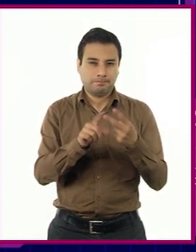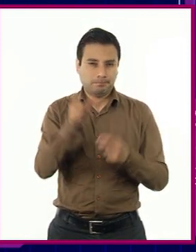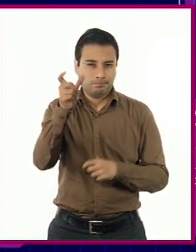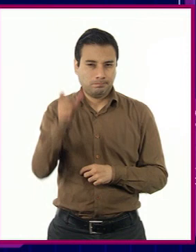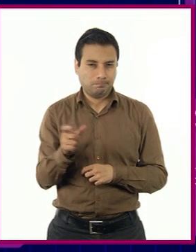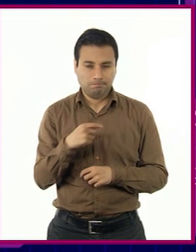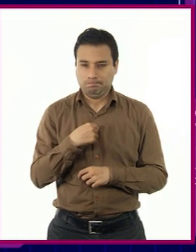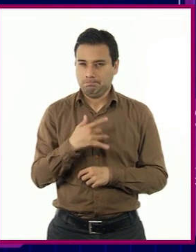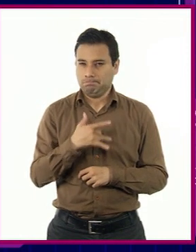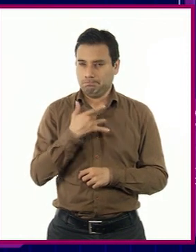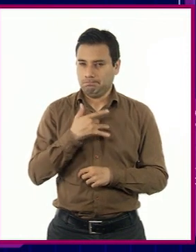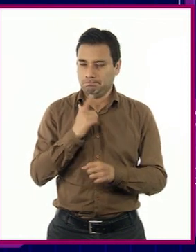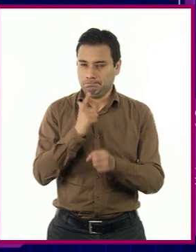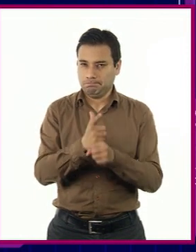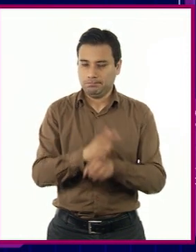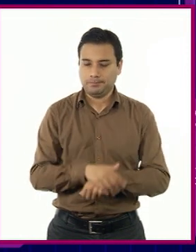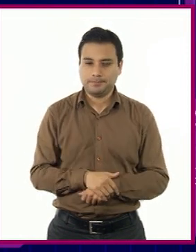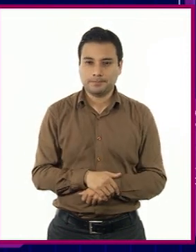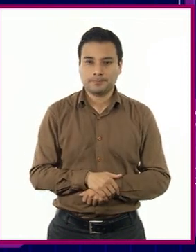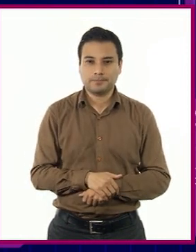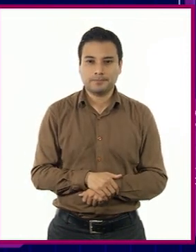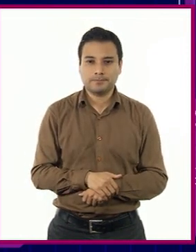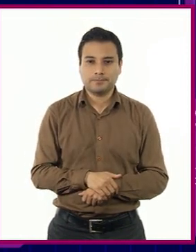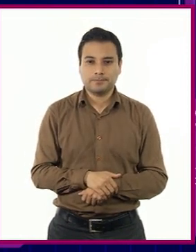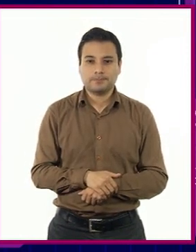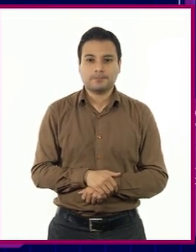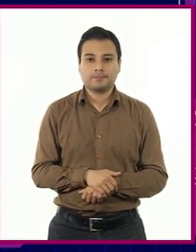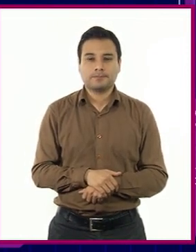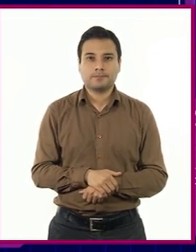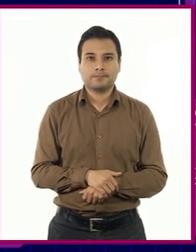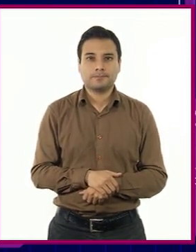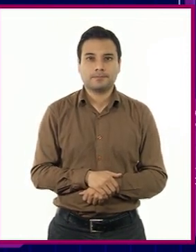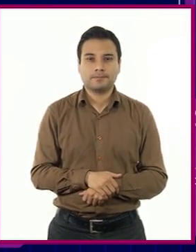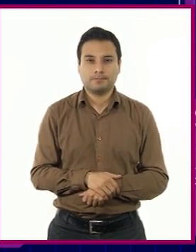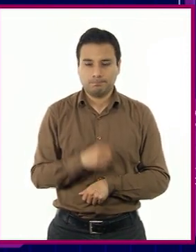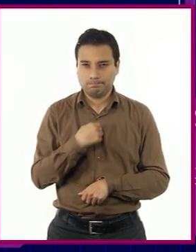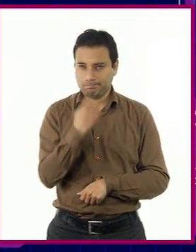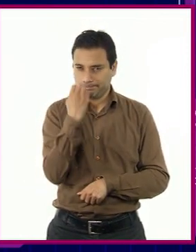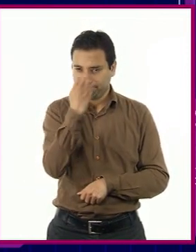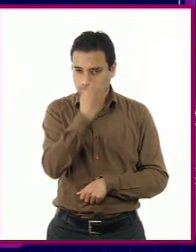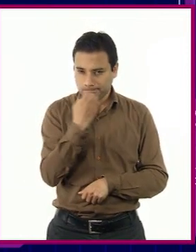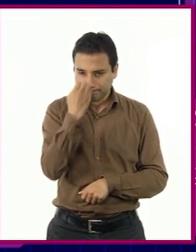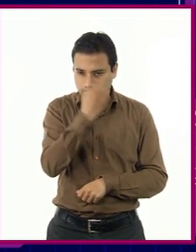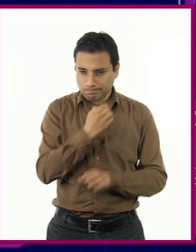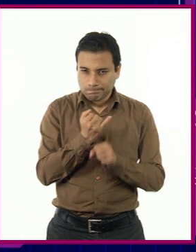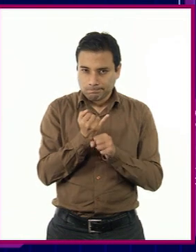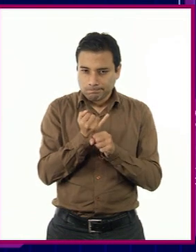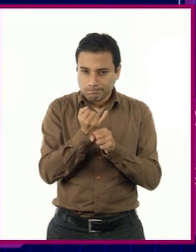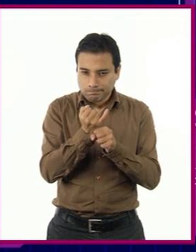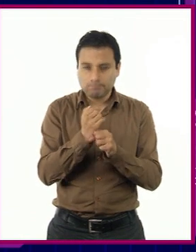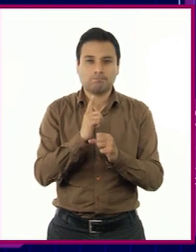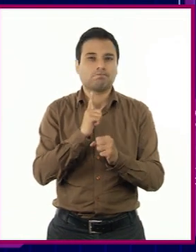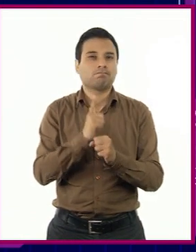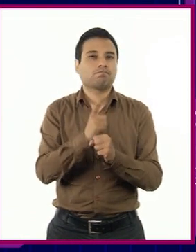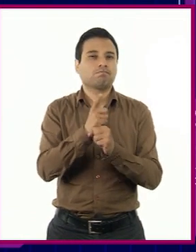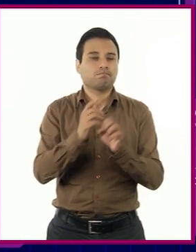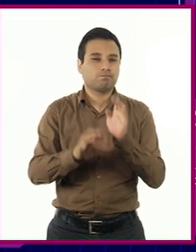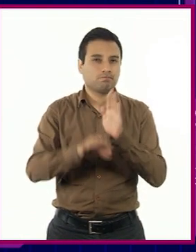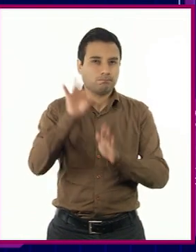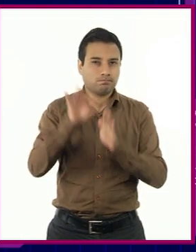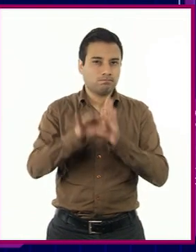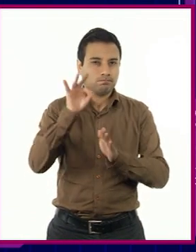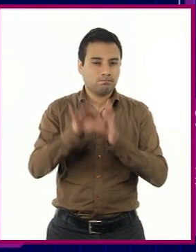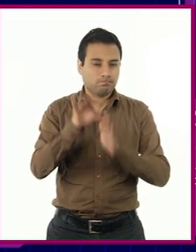tenemos nuestras deducciones, que es todo aquello que vamos observando y descubriendo a partir del análisis